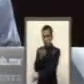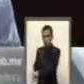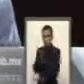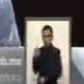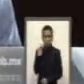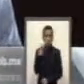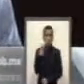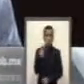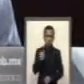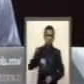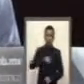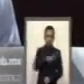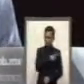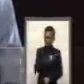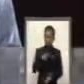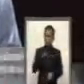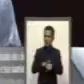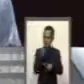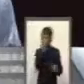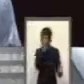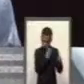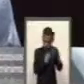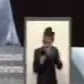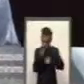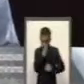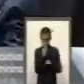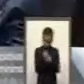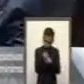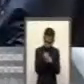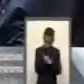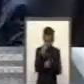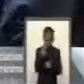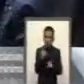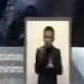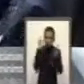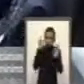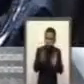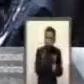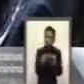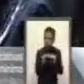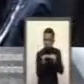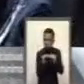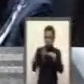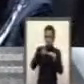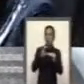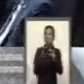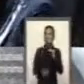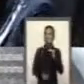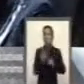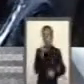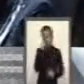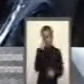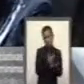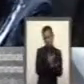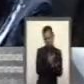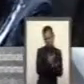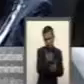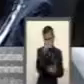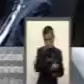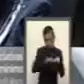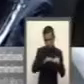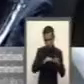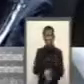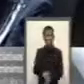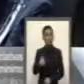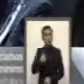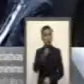fondo los mecanismos necesarios para el aumento real del salario mínimo. También les pido, compañeros diputados,